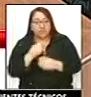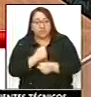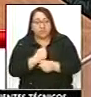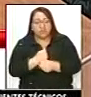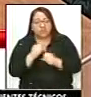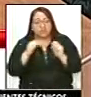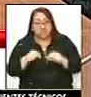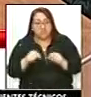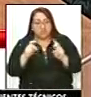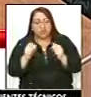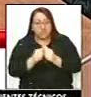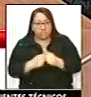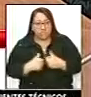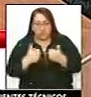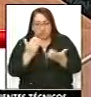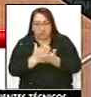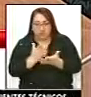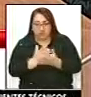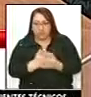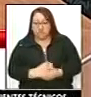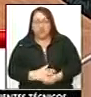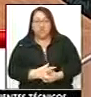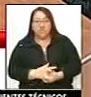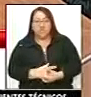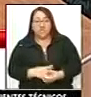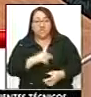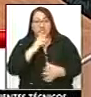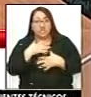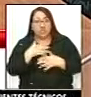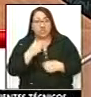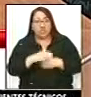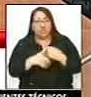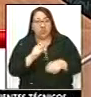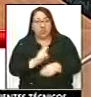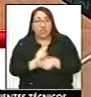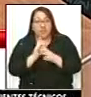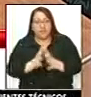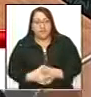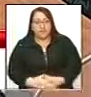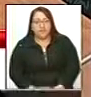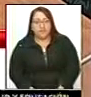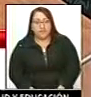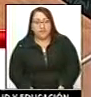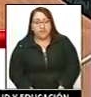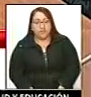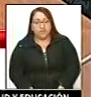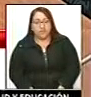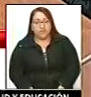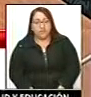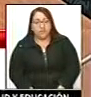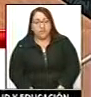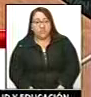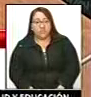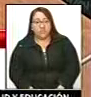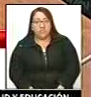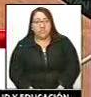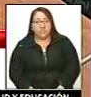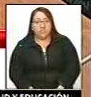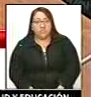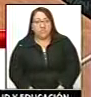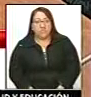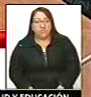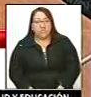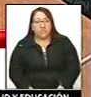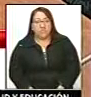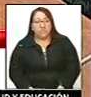este tema de convivencia escolar, que sea sano para los alumnos, ¿no? Su estadía, ¿no? En los centros educativos, ¿no? Para